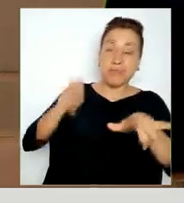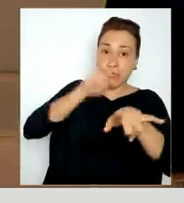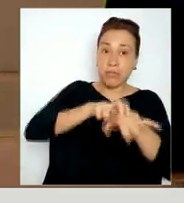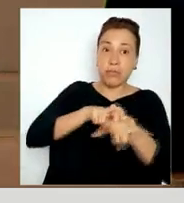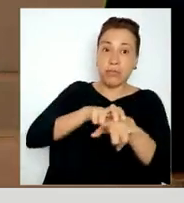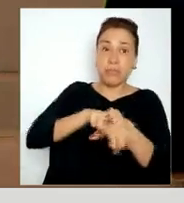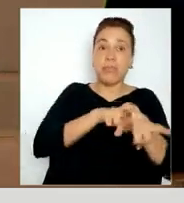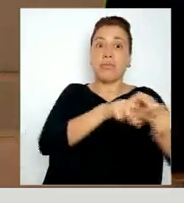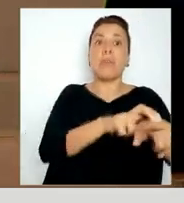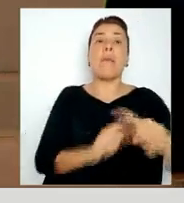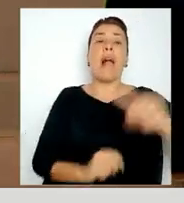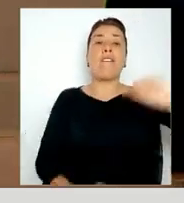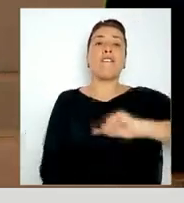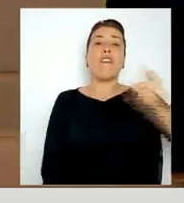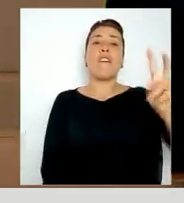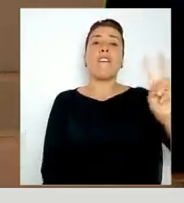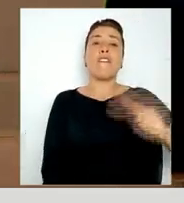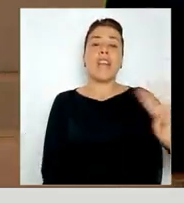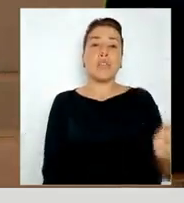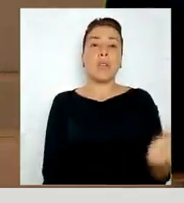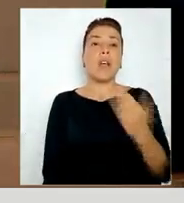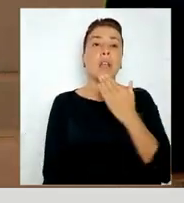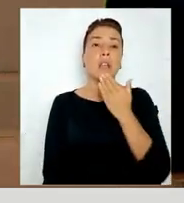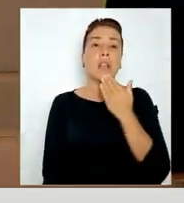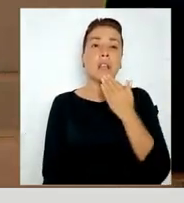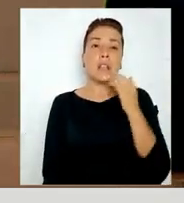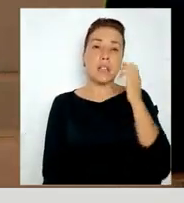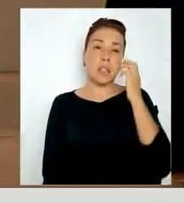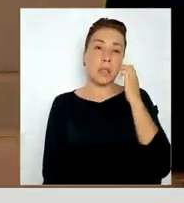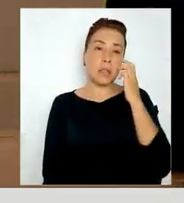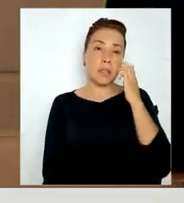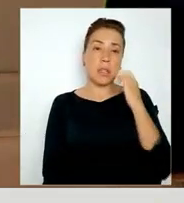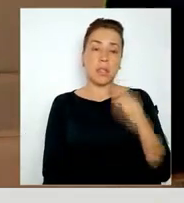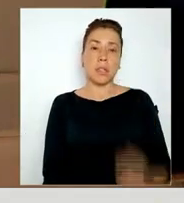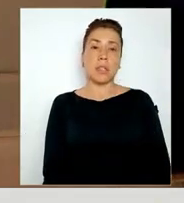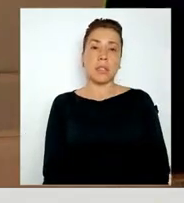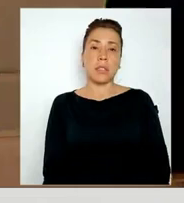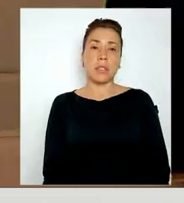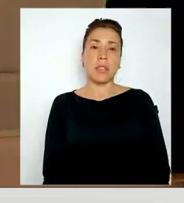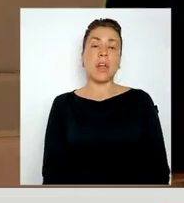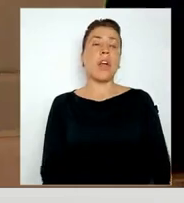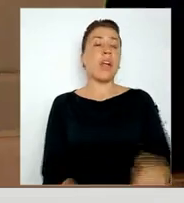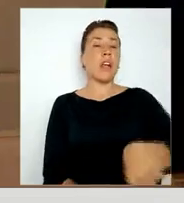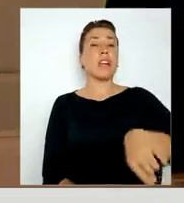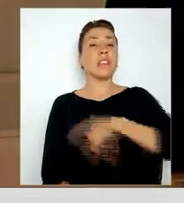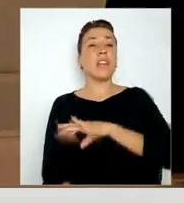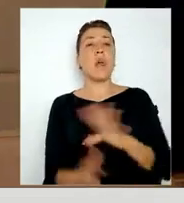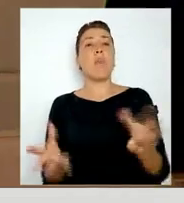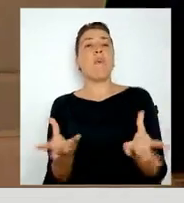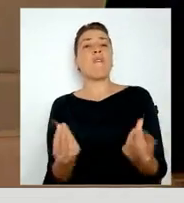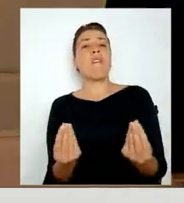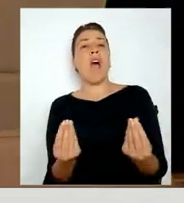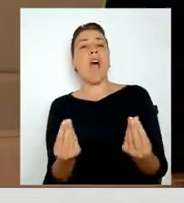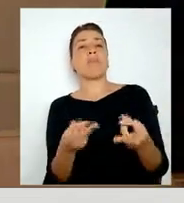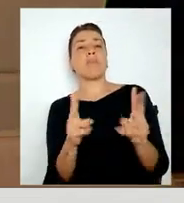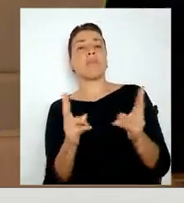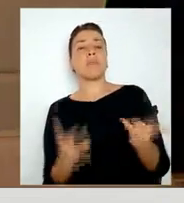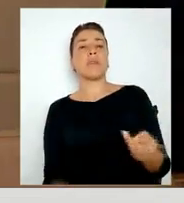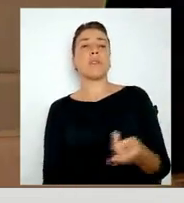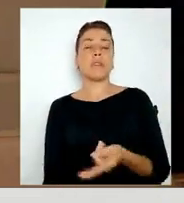pero ahí también hemos sido bastante blando ahora nosotros en esta sala